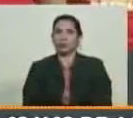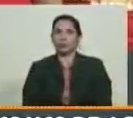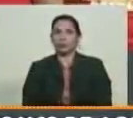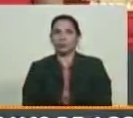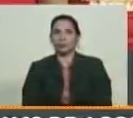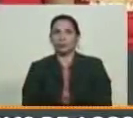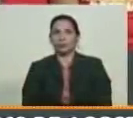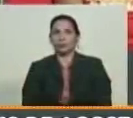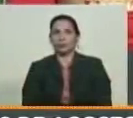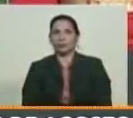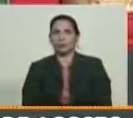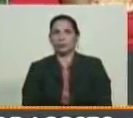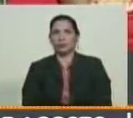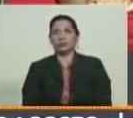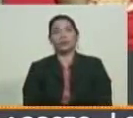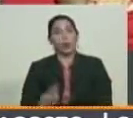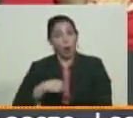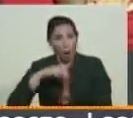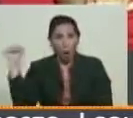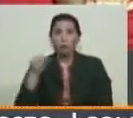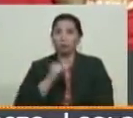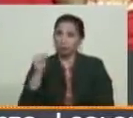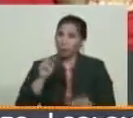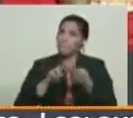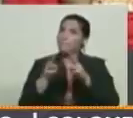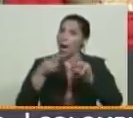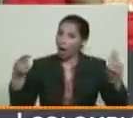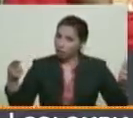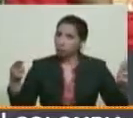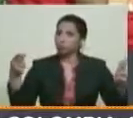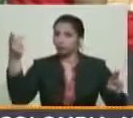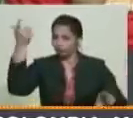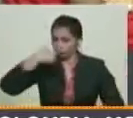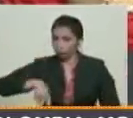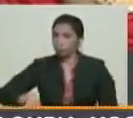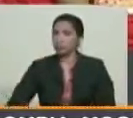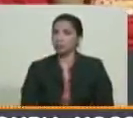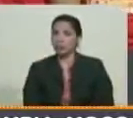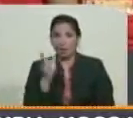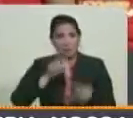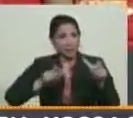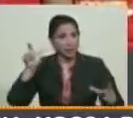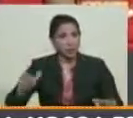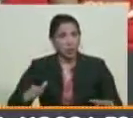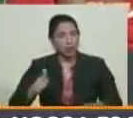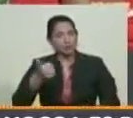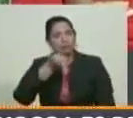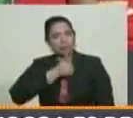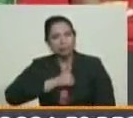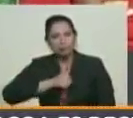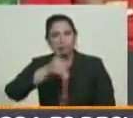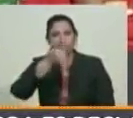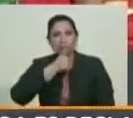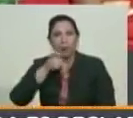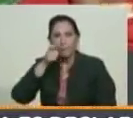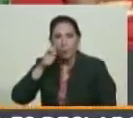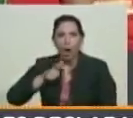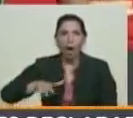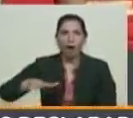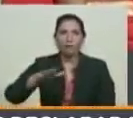Somos en verdad pacíficos, muy pacíficos. Hemos aguantado